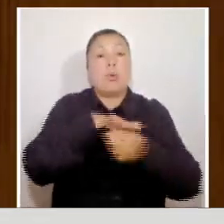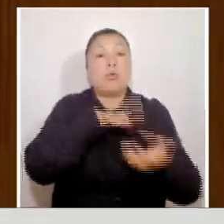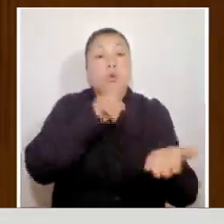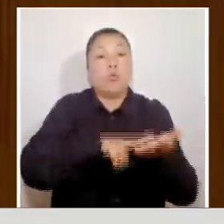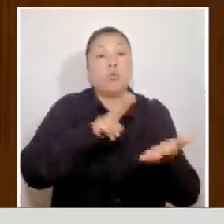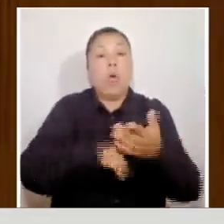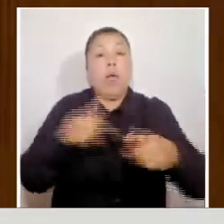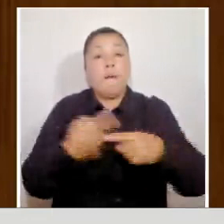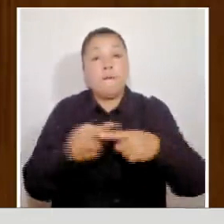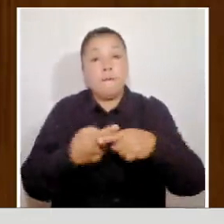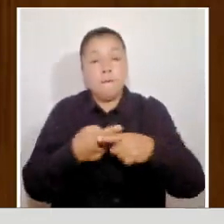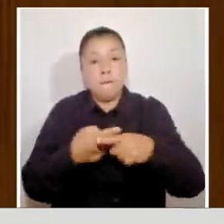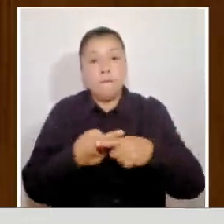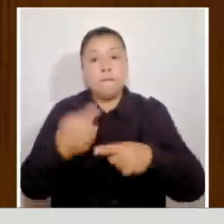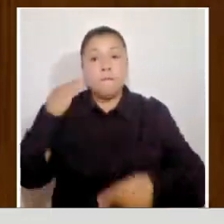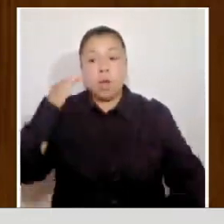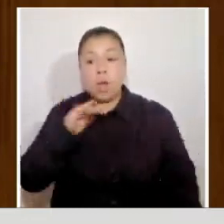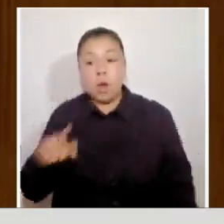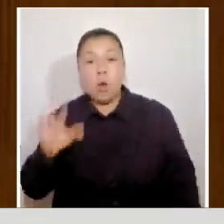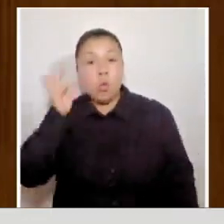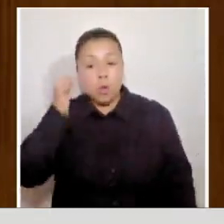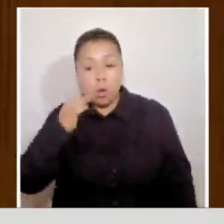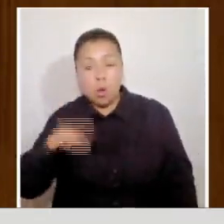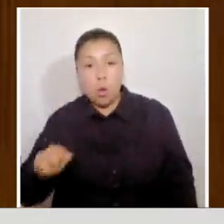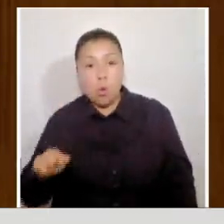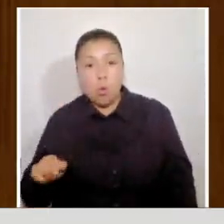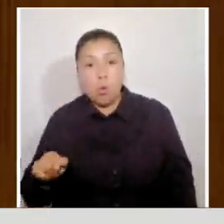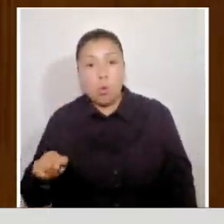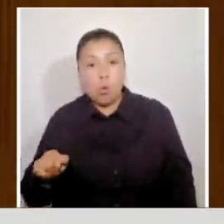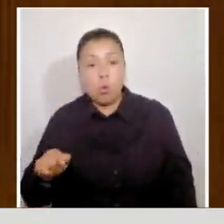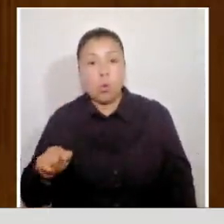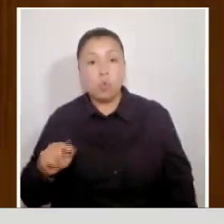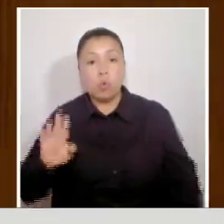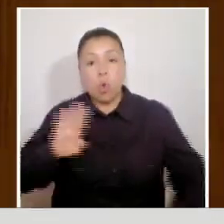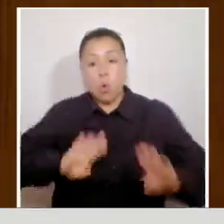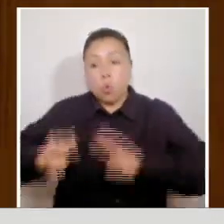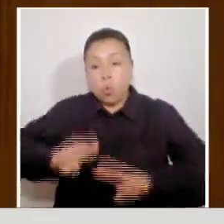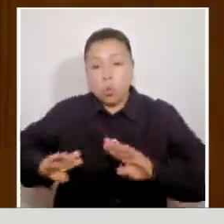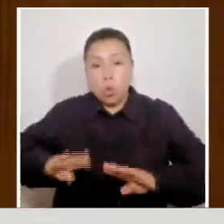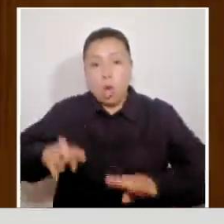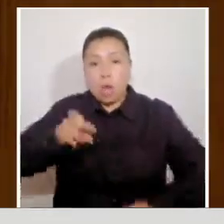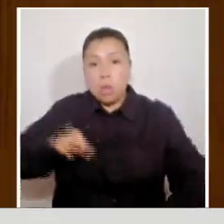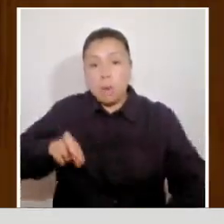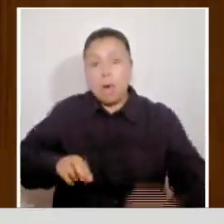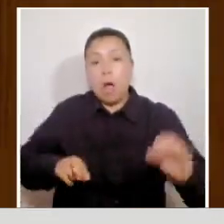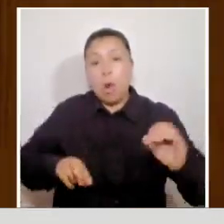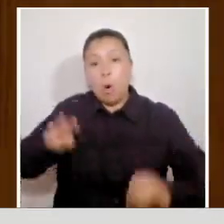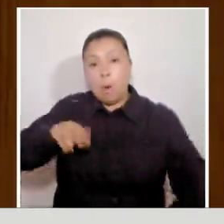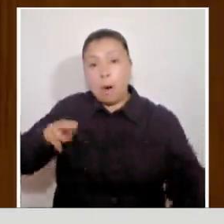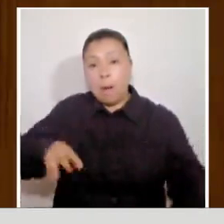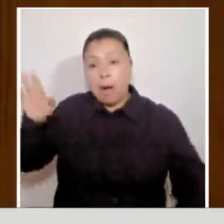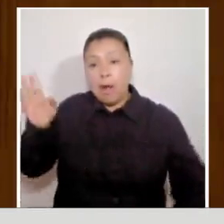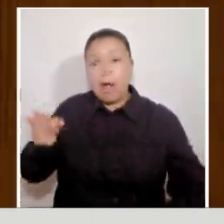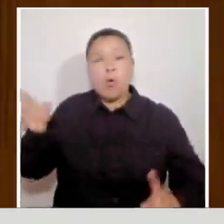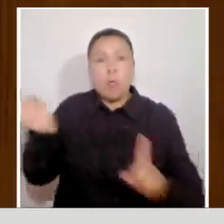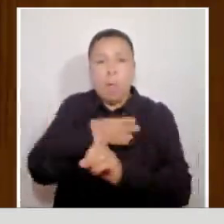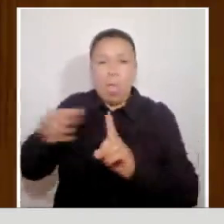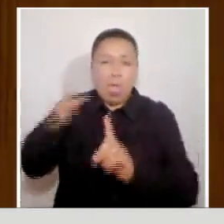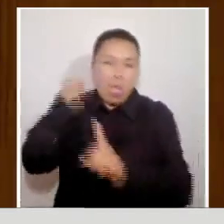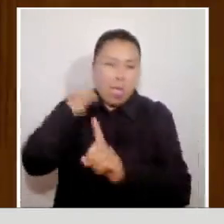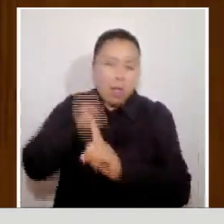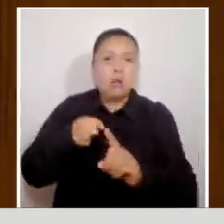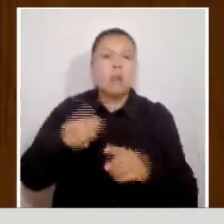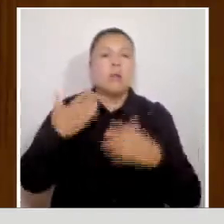Y hacer que los niños niñas queden bajo la custodia de padre o madre maltratador así los autores